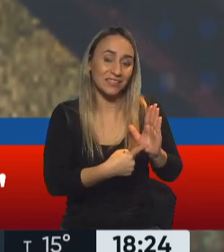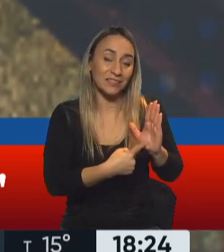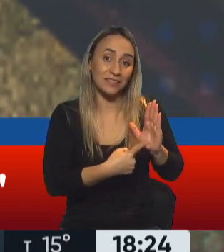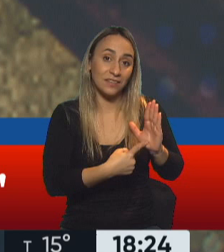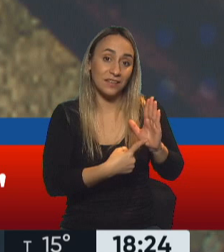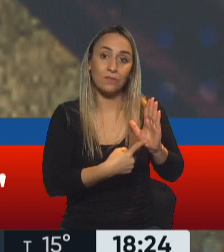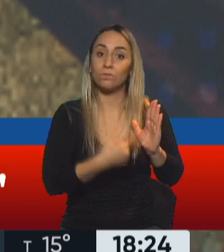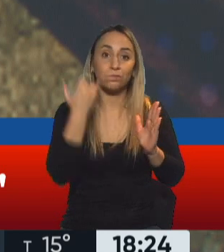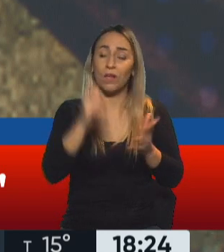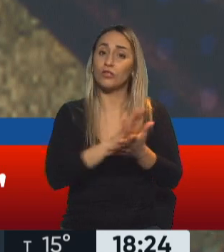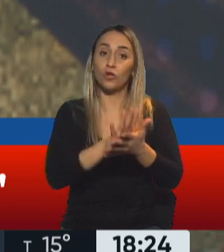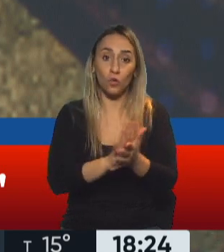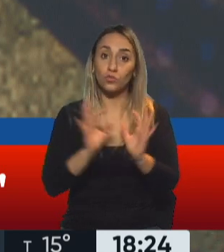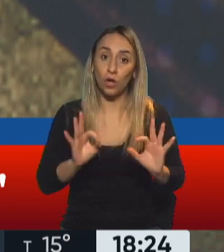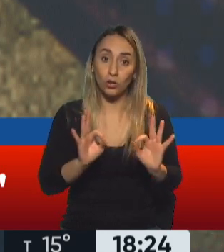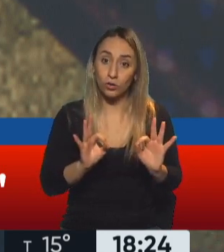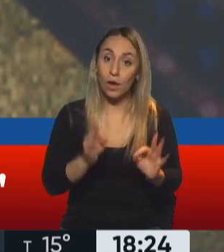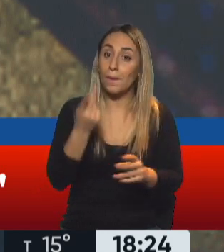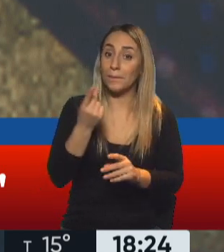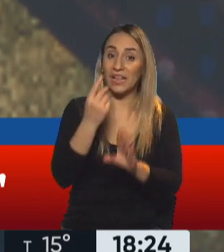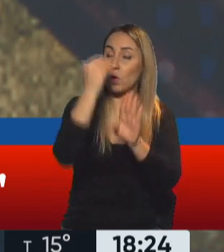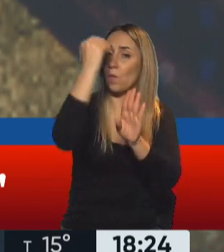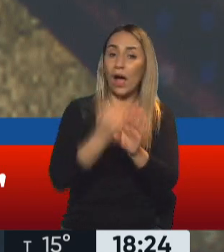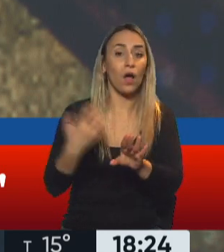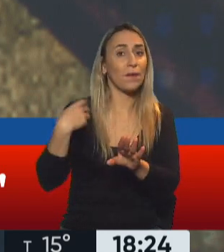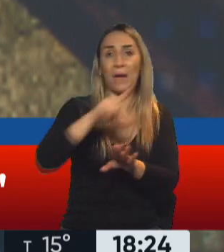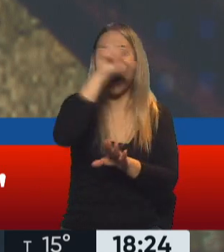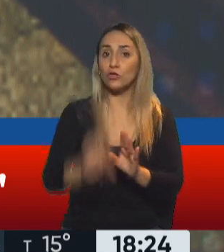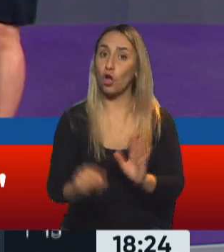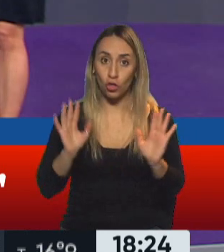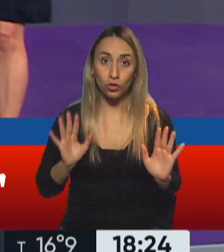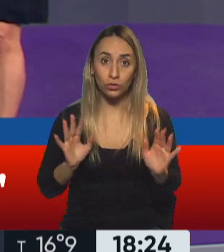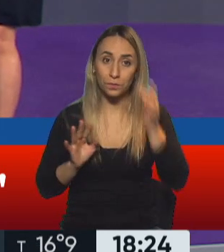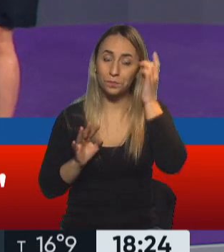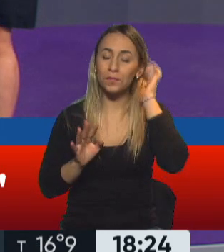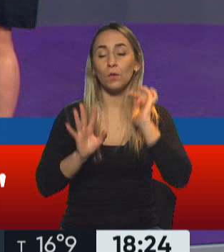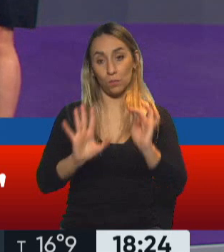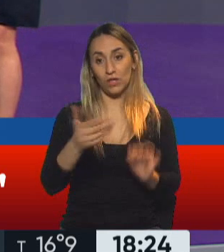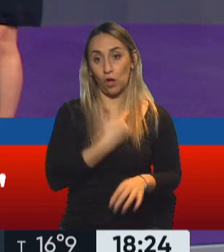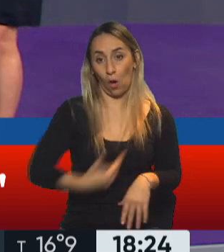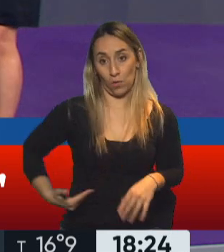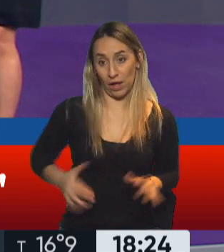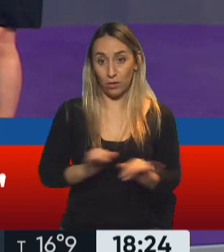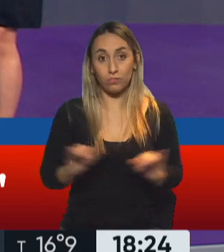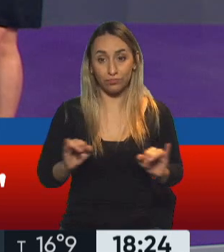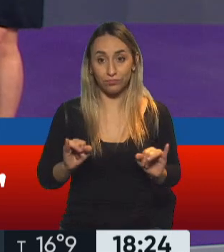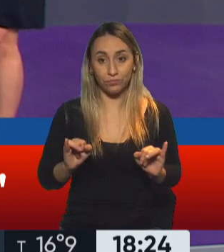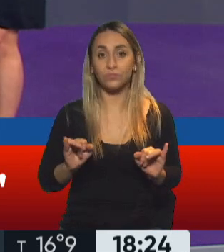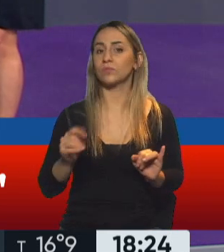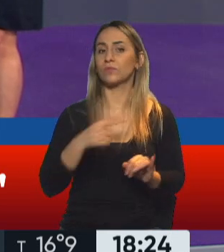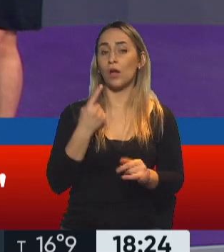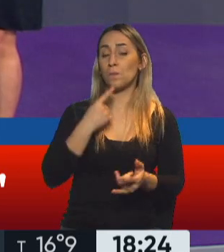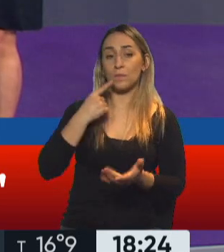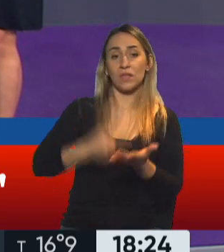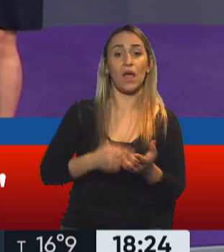hay una solución de fondo, van a bajar los precios en, bueno, términos generales, bueno, ¿no? Deberían. Eso es lo que asegura el gobierno, ¿no? Bien. Nosotros por ahora restringimos exportaciones